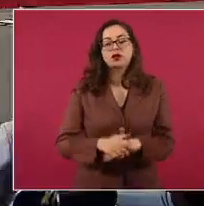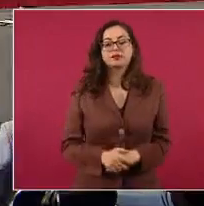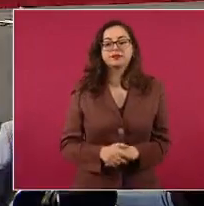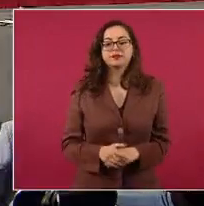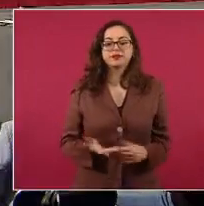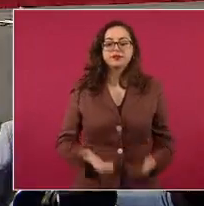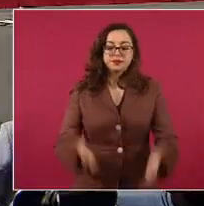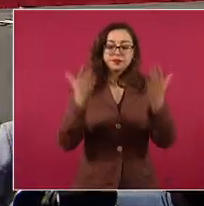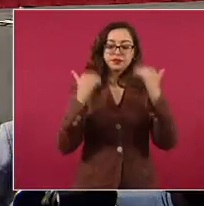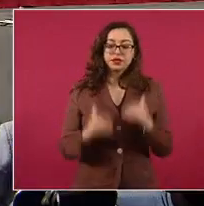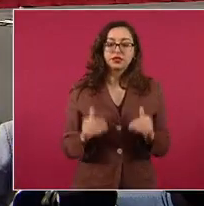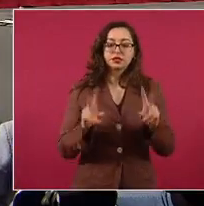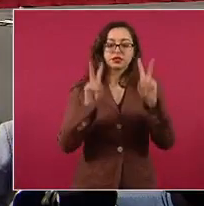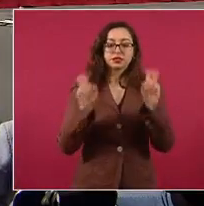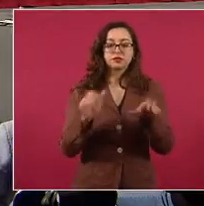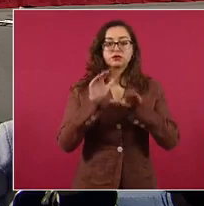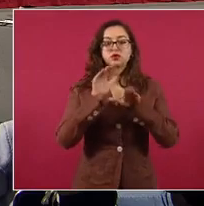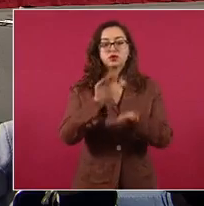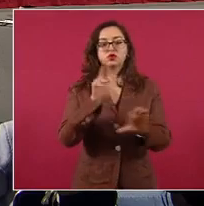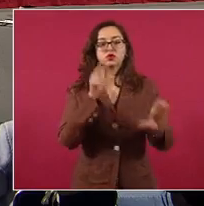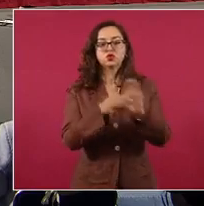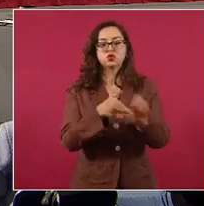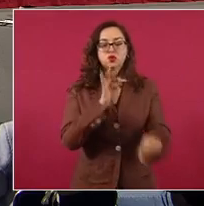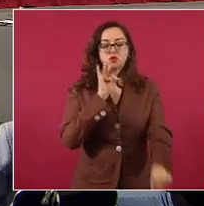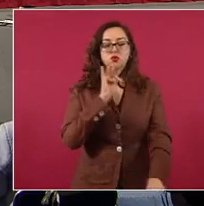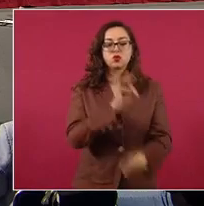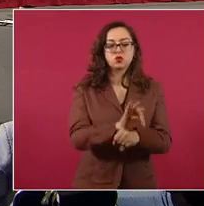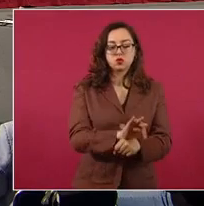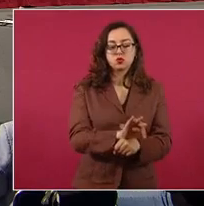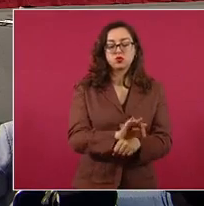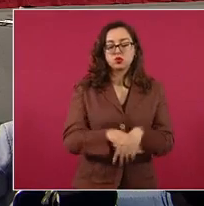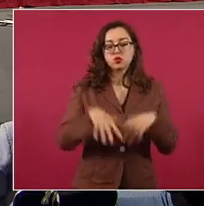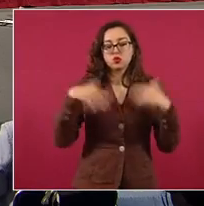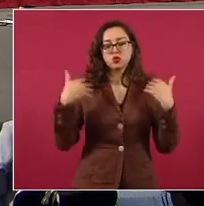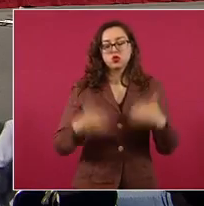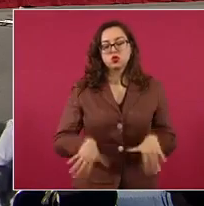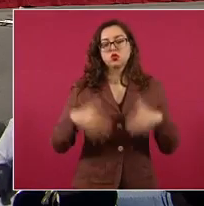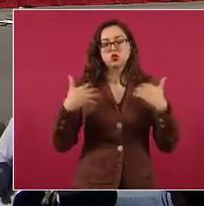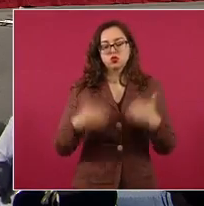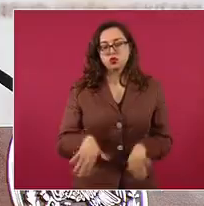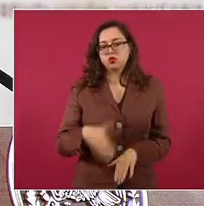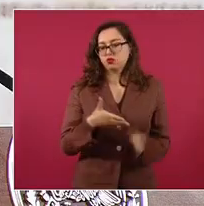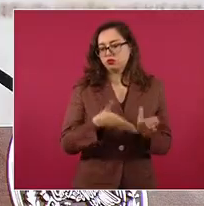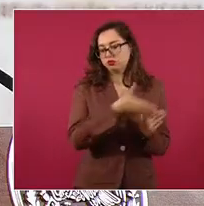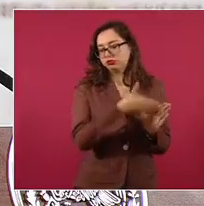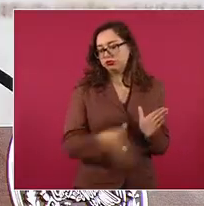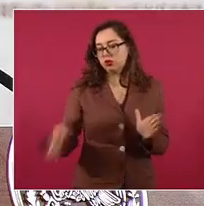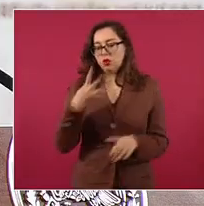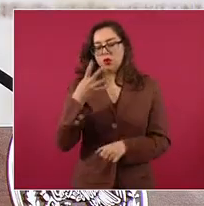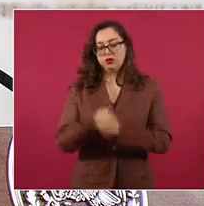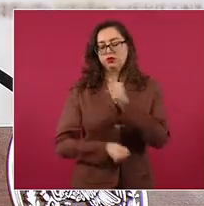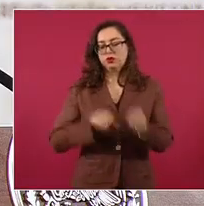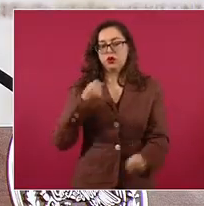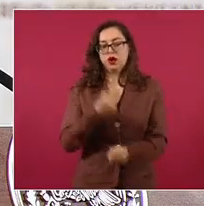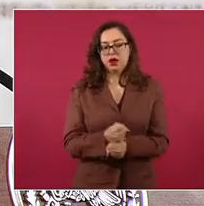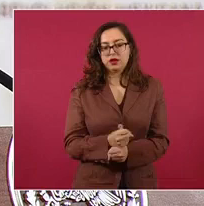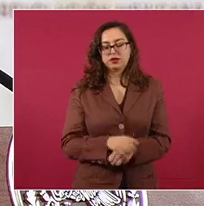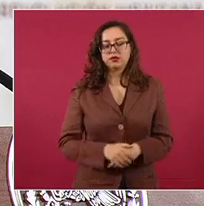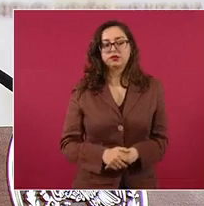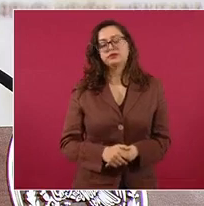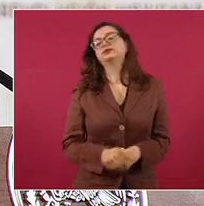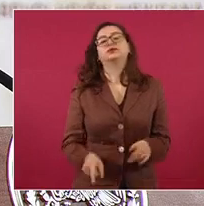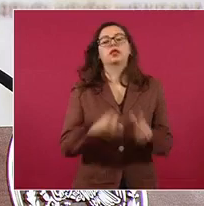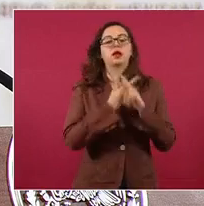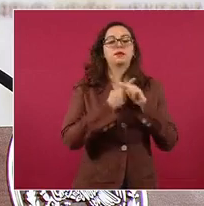interesa mucho destacar porque es uno de los fenómenos que ha irrumpido en esta administración. Desde el año